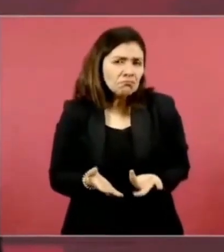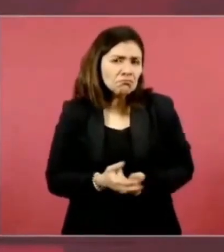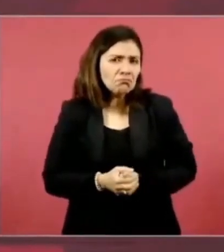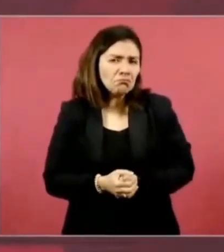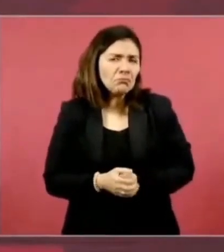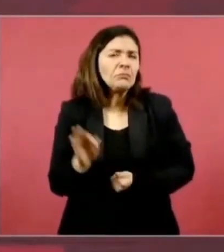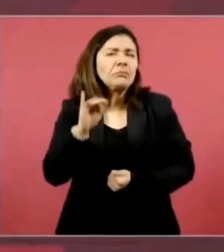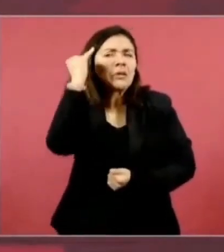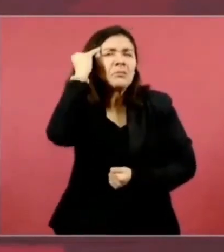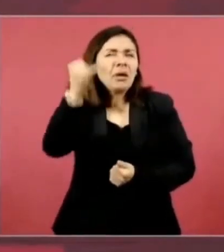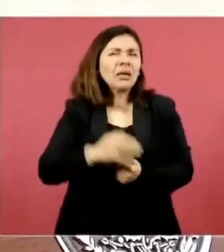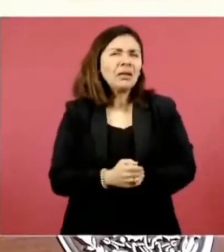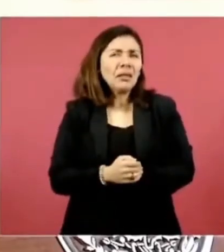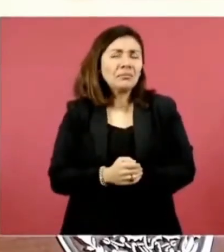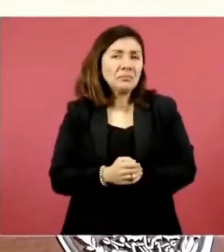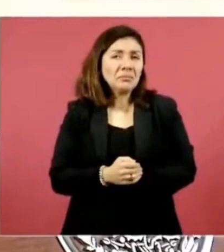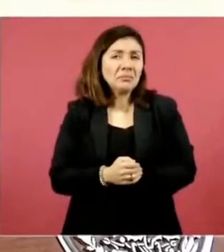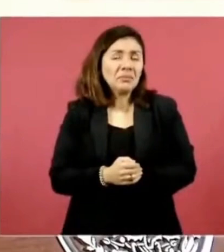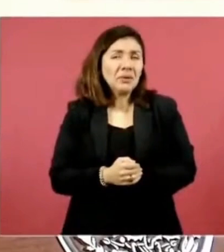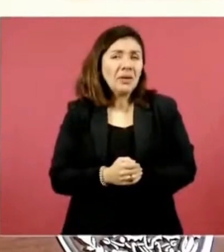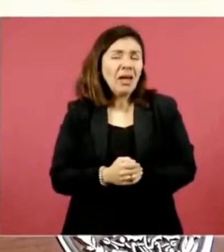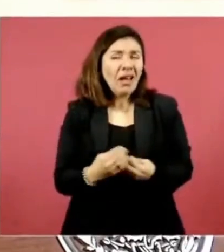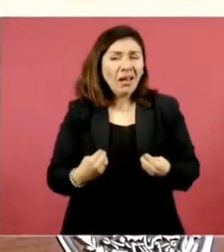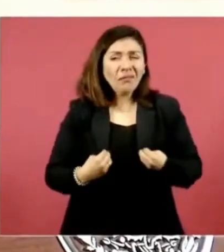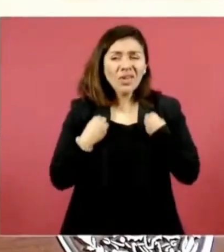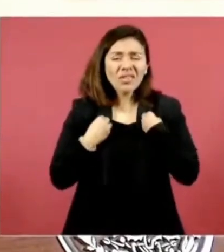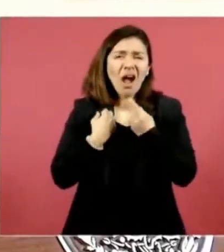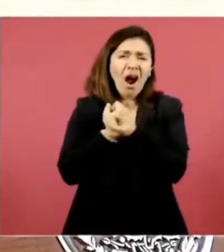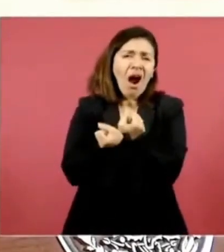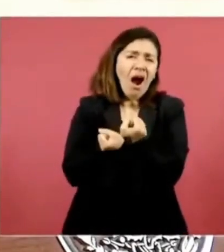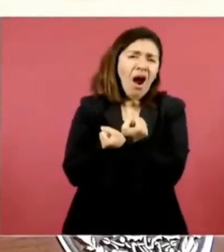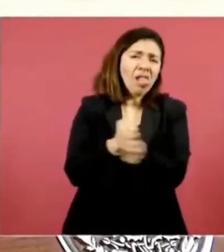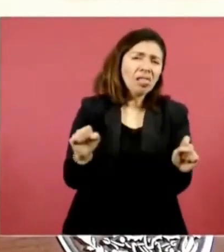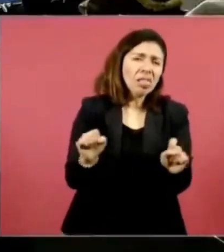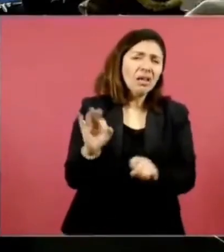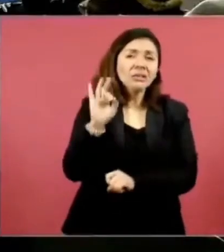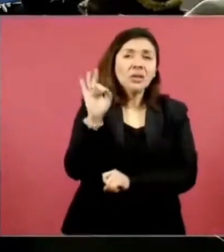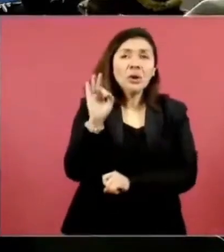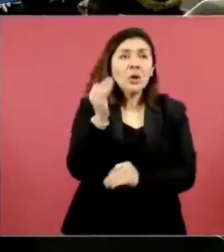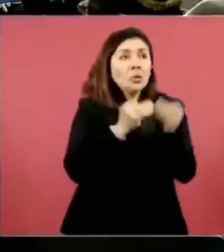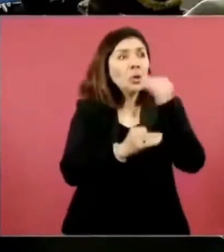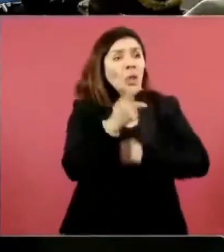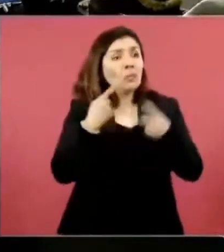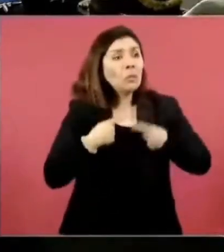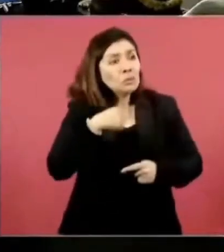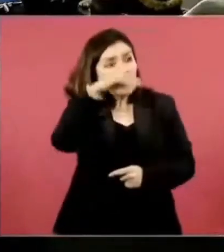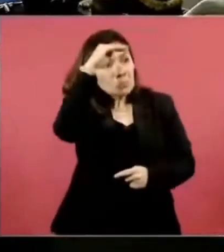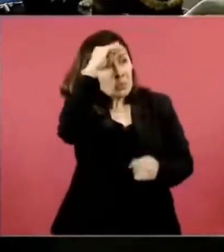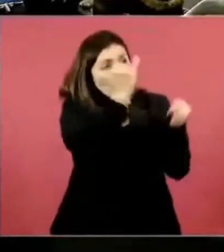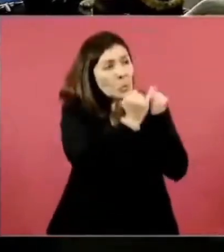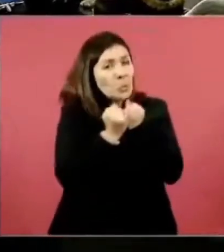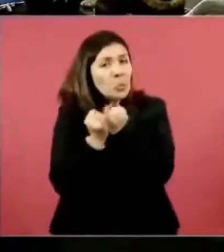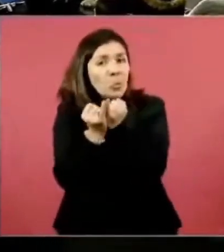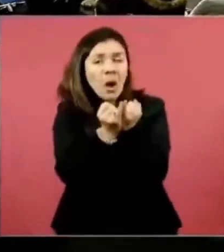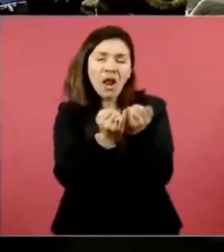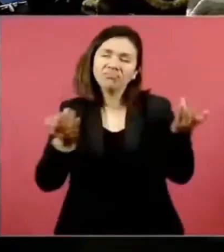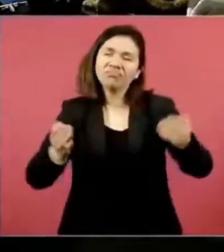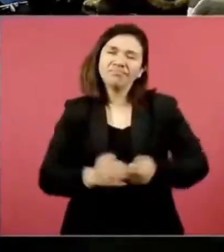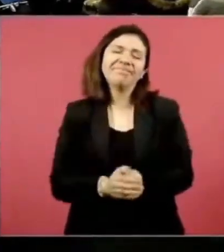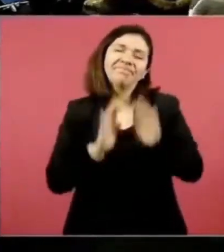Imagínense lo aburrido que sería la vida si todos pensáramos igual. Vámonos a desayunar ya.